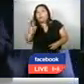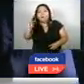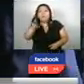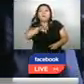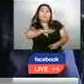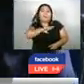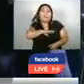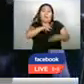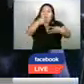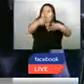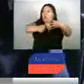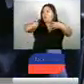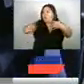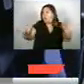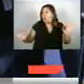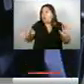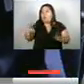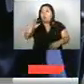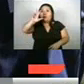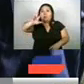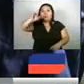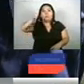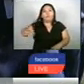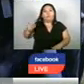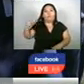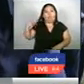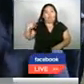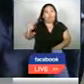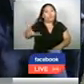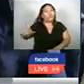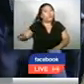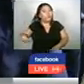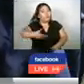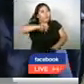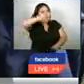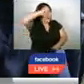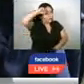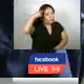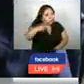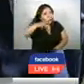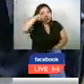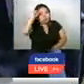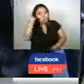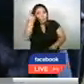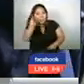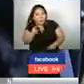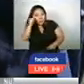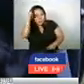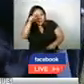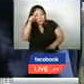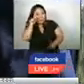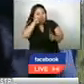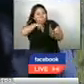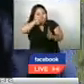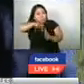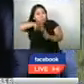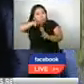septiembre. Estamos hablando de tres, cuatro meses. Se ha trabajado arduamente por medio de los analistas para sacar prueba